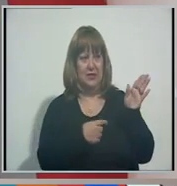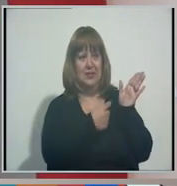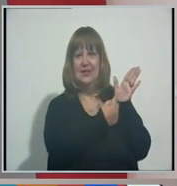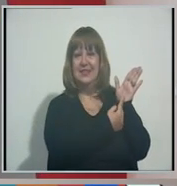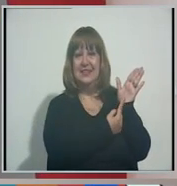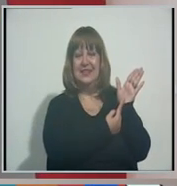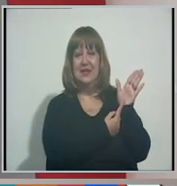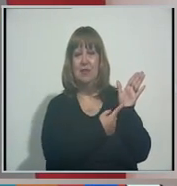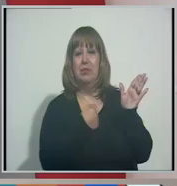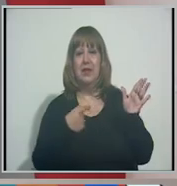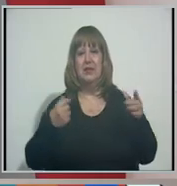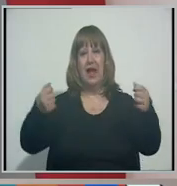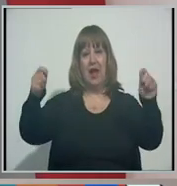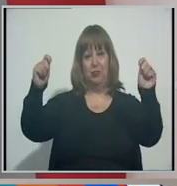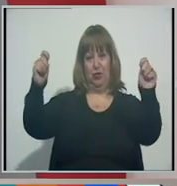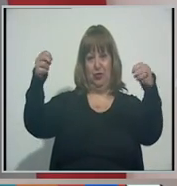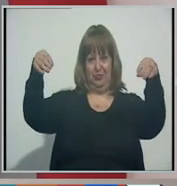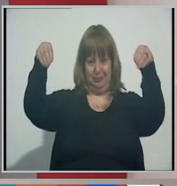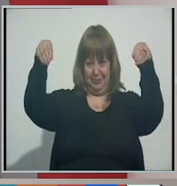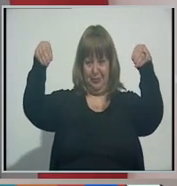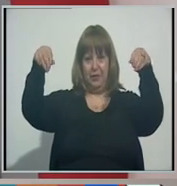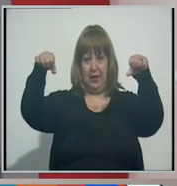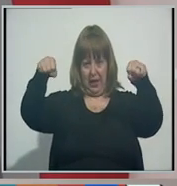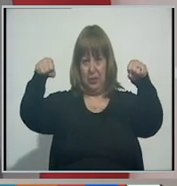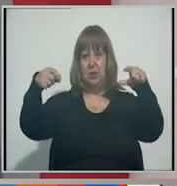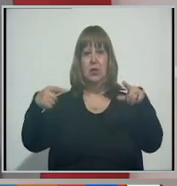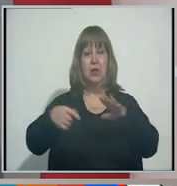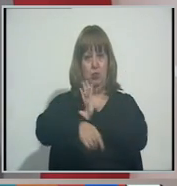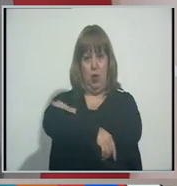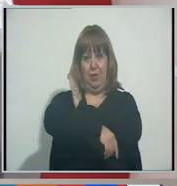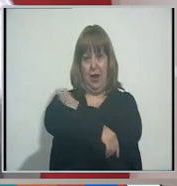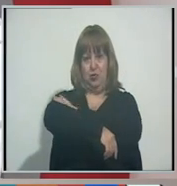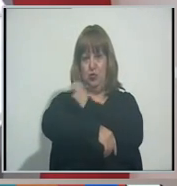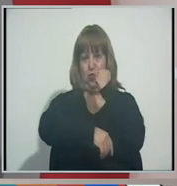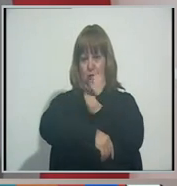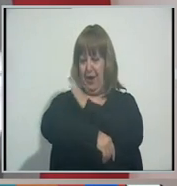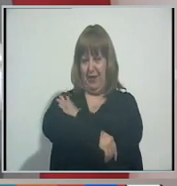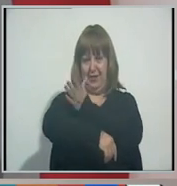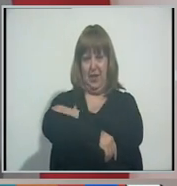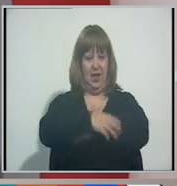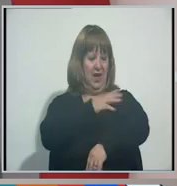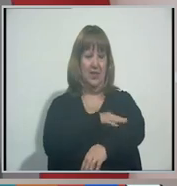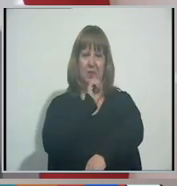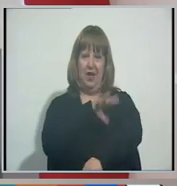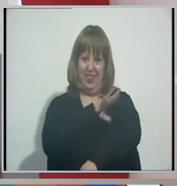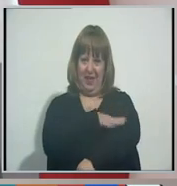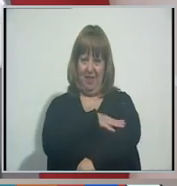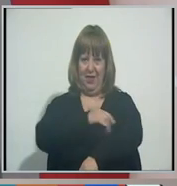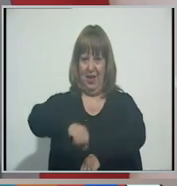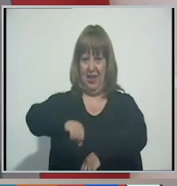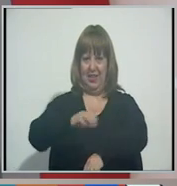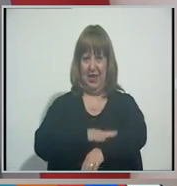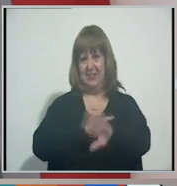transitan por allí a esa hora, aprovechás para hacer ejercicio. Exacto, este brazo es fuertísimo. Claro. Este no, es un poquito débil. Más débil. Este también, es el brazo de